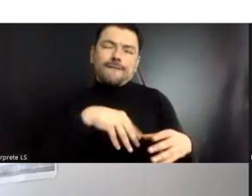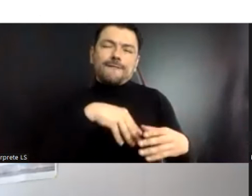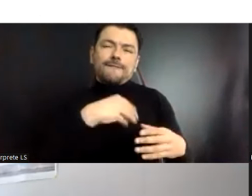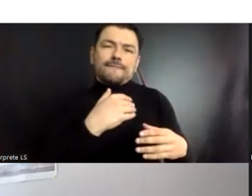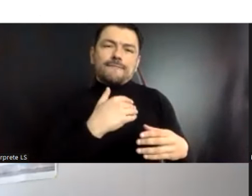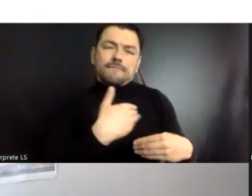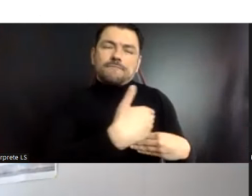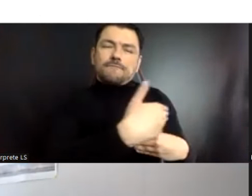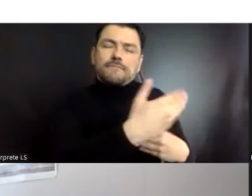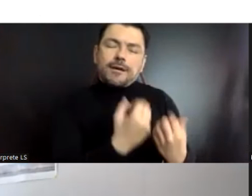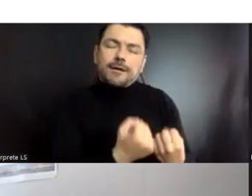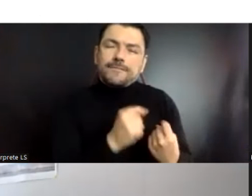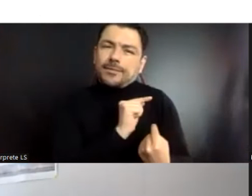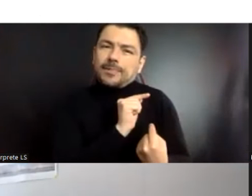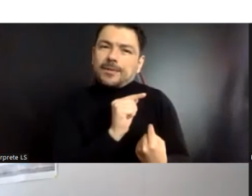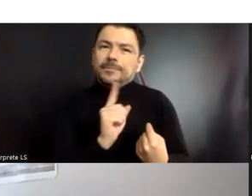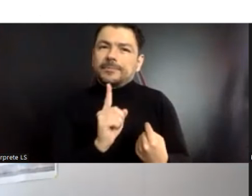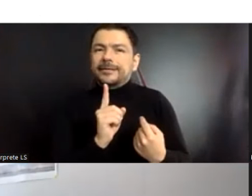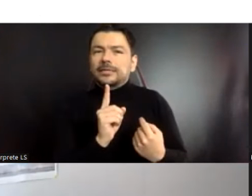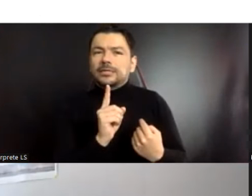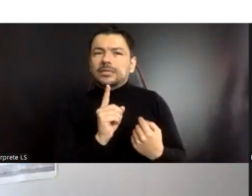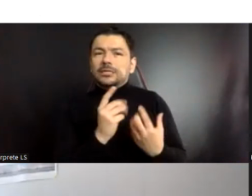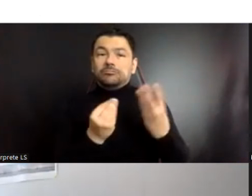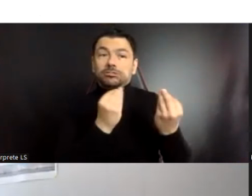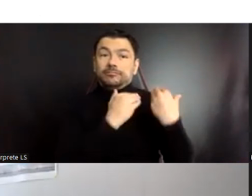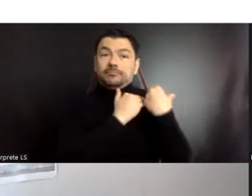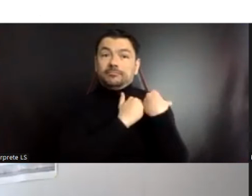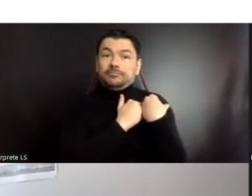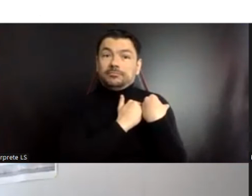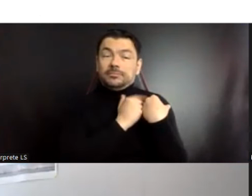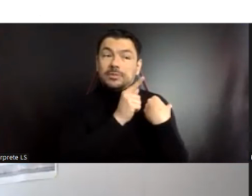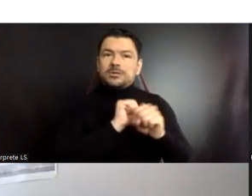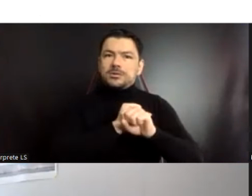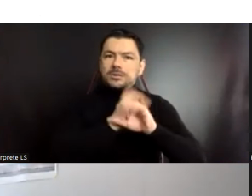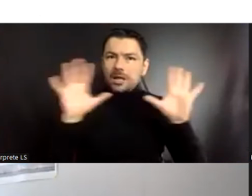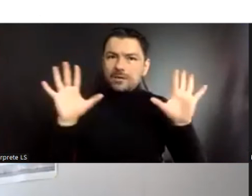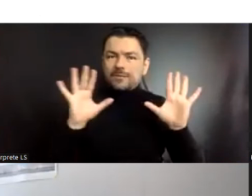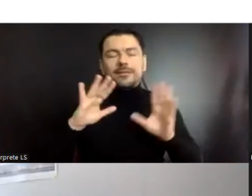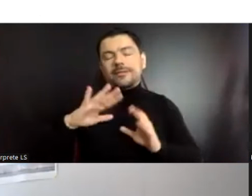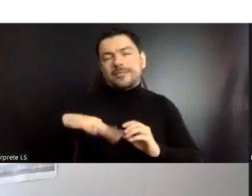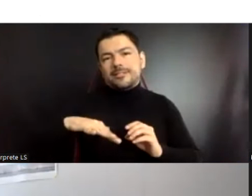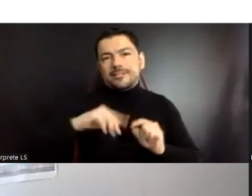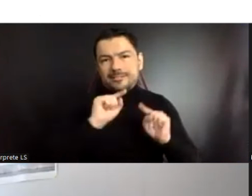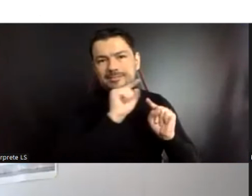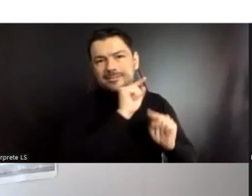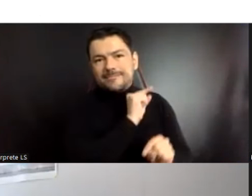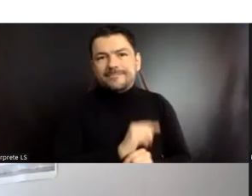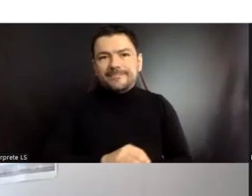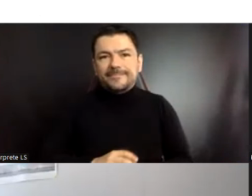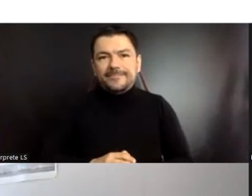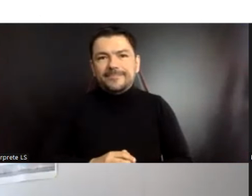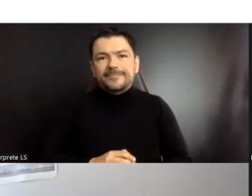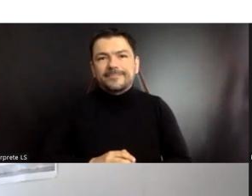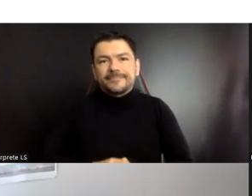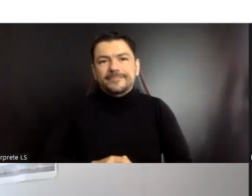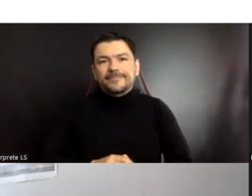y la And responsabilidad de I'm los not sure distintos how it sectores looks con like claridad, in our region in terms of lo que nos this falta en nuestra coordination between región sectors.